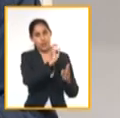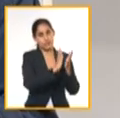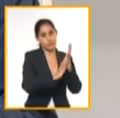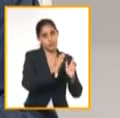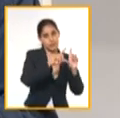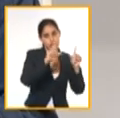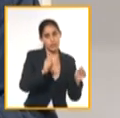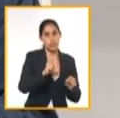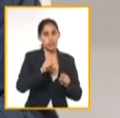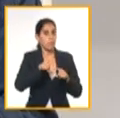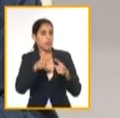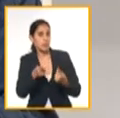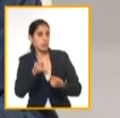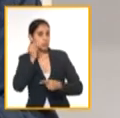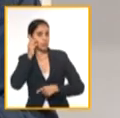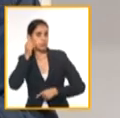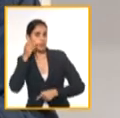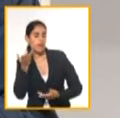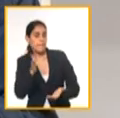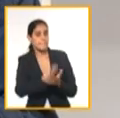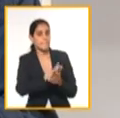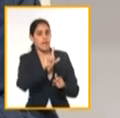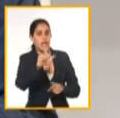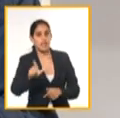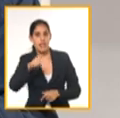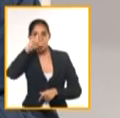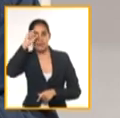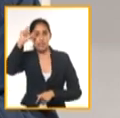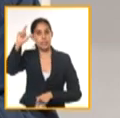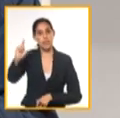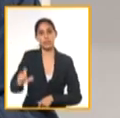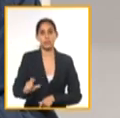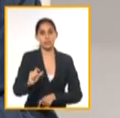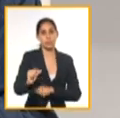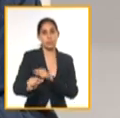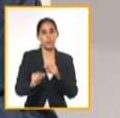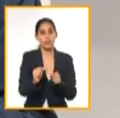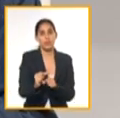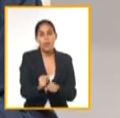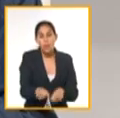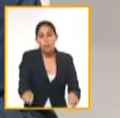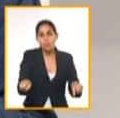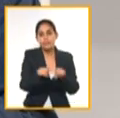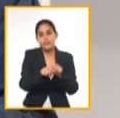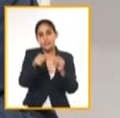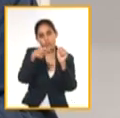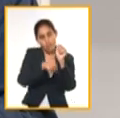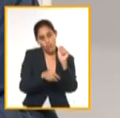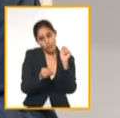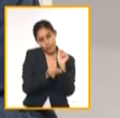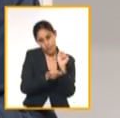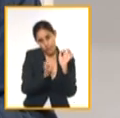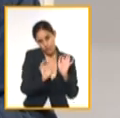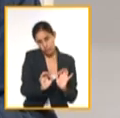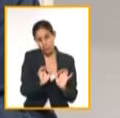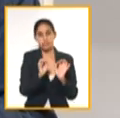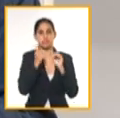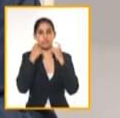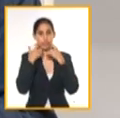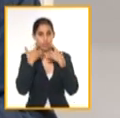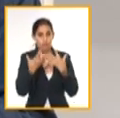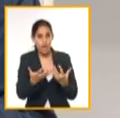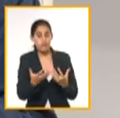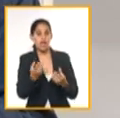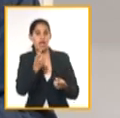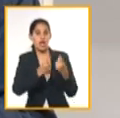Patanas, Guitera, las máquinas de Mariel y Santa Cruz, y eso hace que un poco la red de transmisión se vea un poco sobrecargada